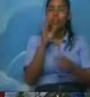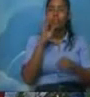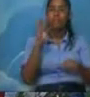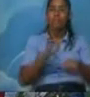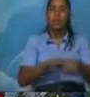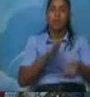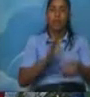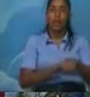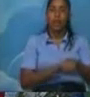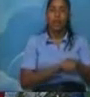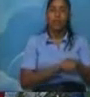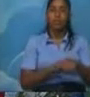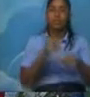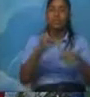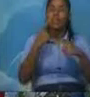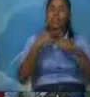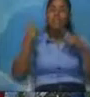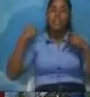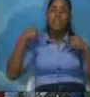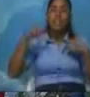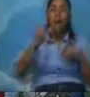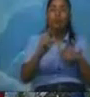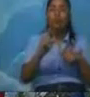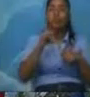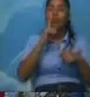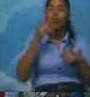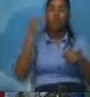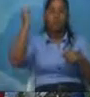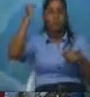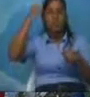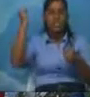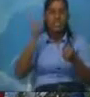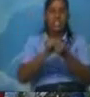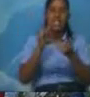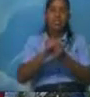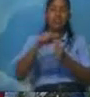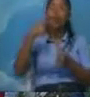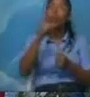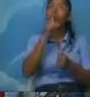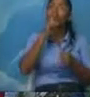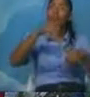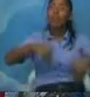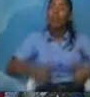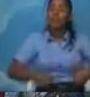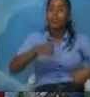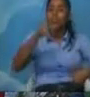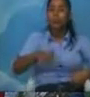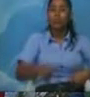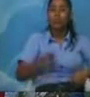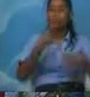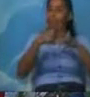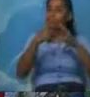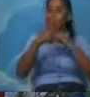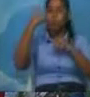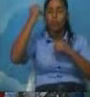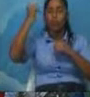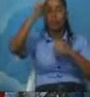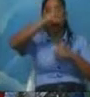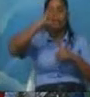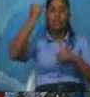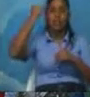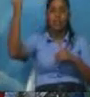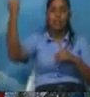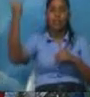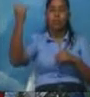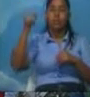no falta pecado y aún los necios cuando callan son contados por sabios son contados por